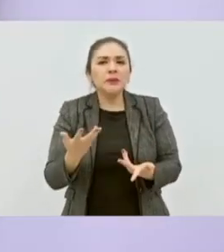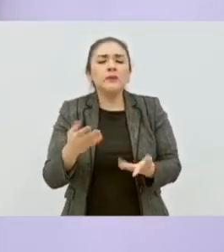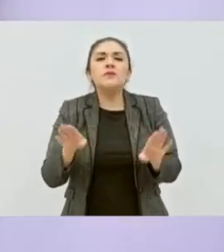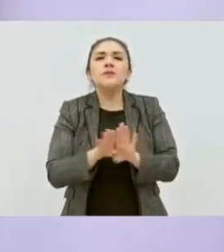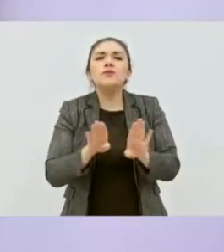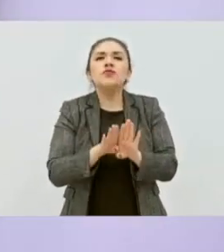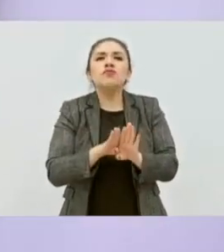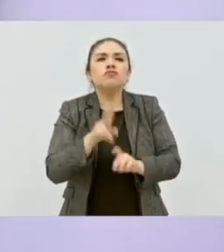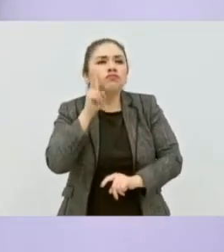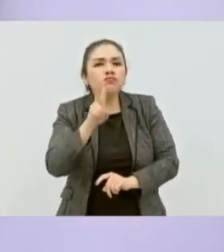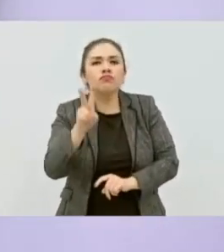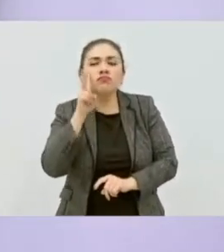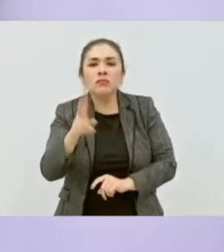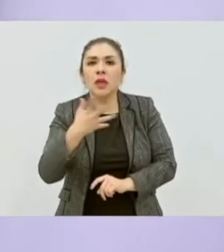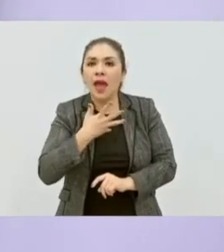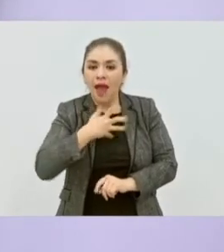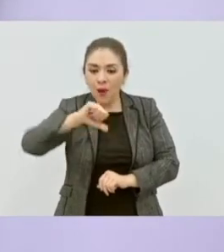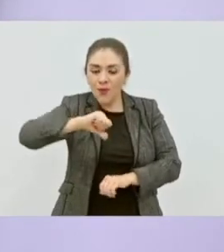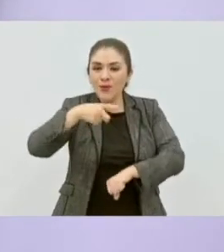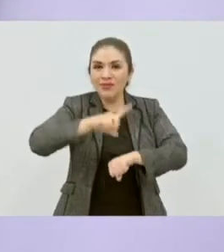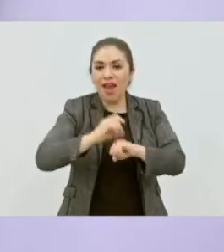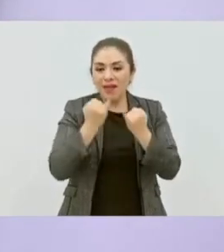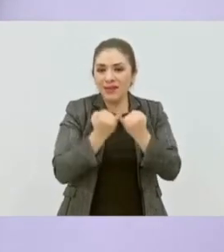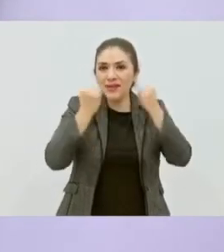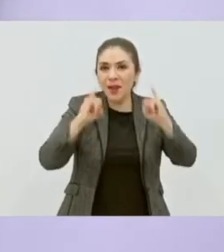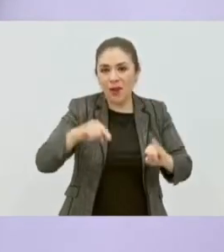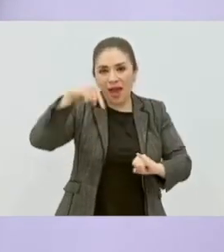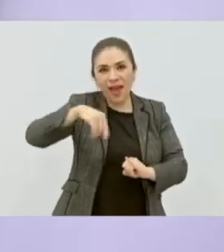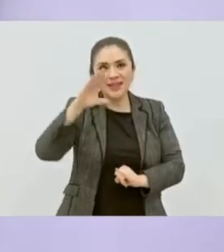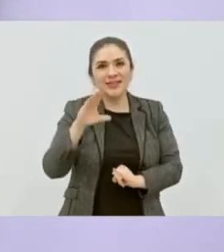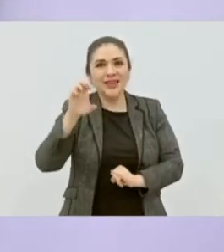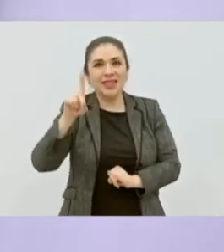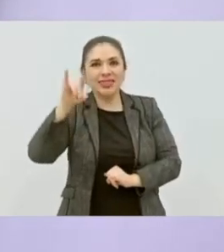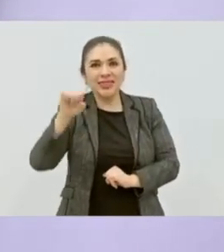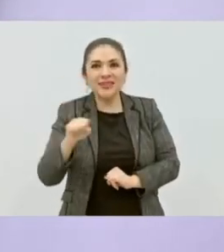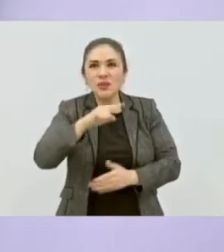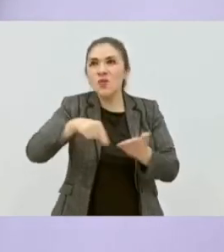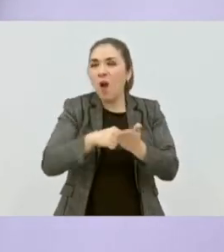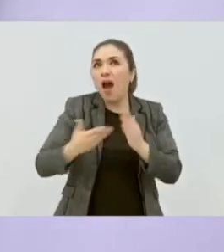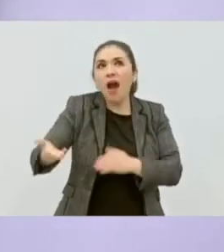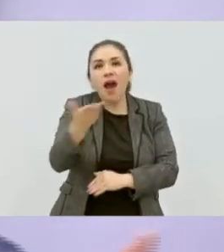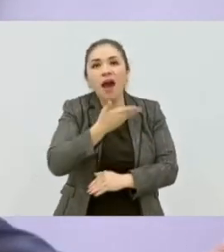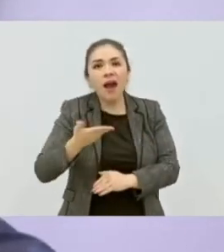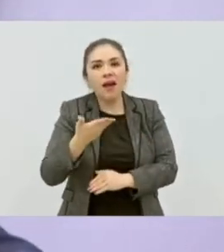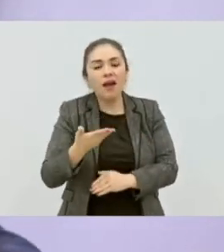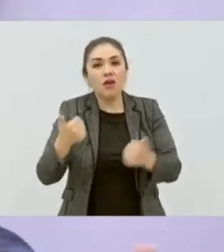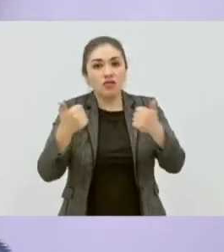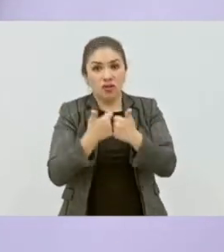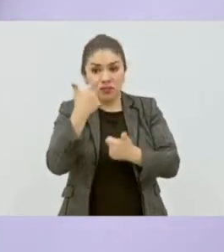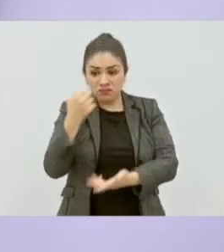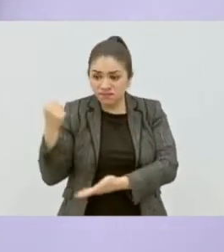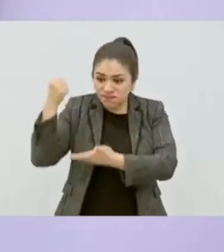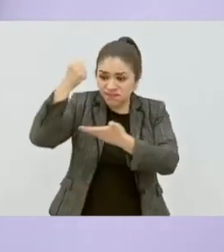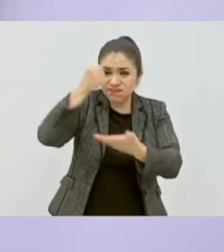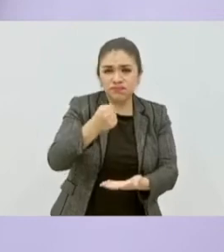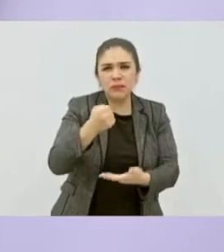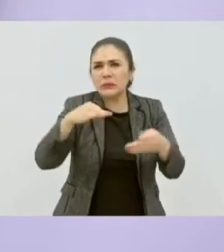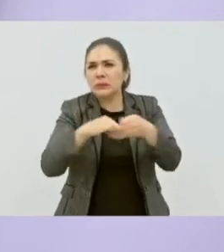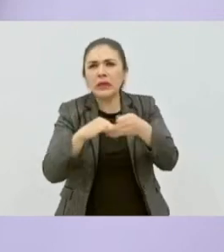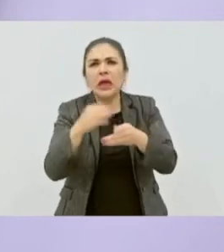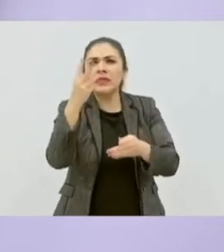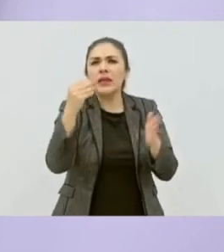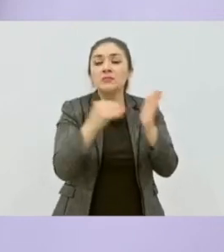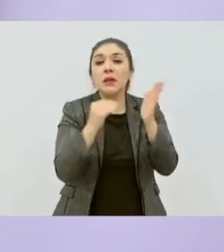el que se esté inaugurando este centro de distribución con una inversión de cerca